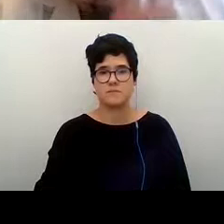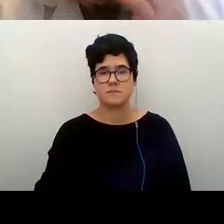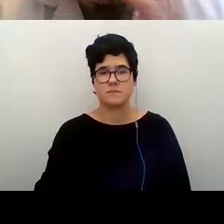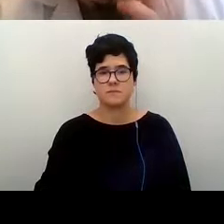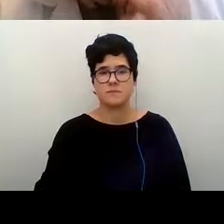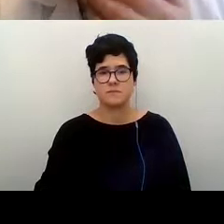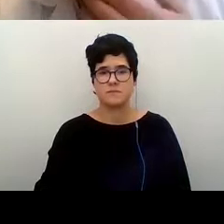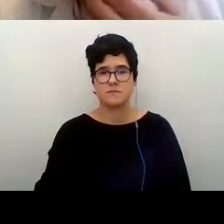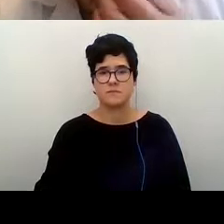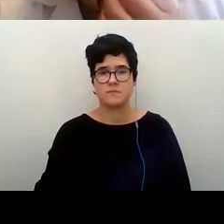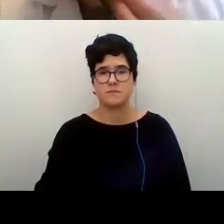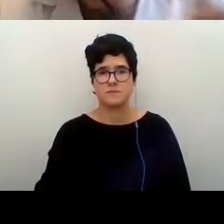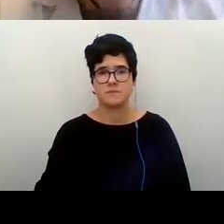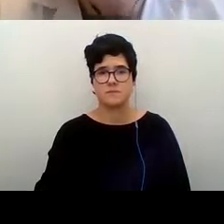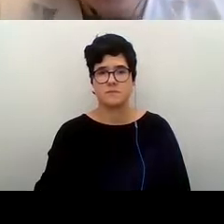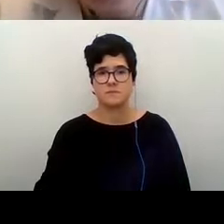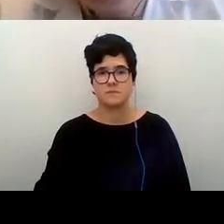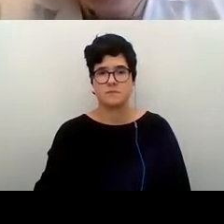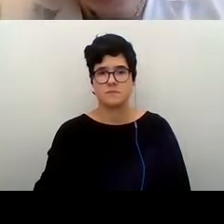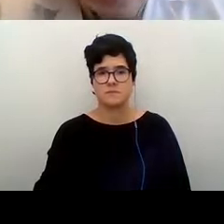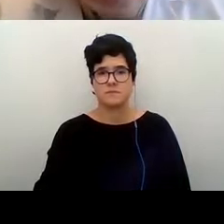A ver que mire yo la pregunta.